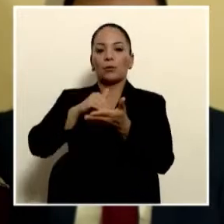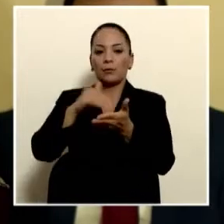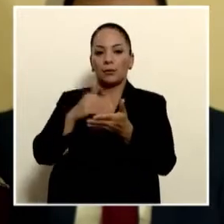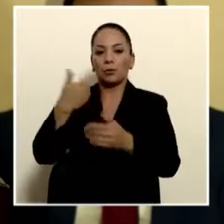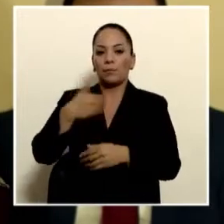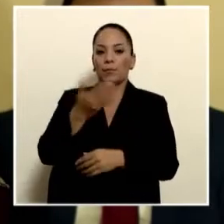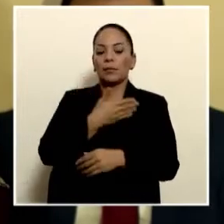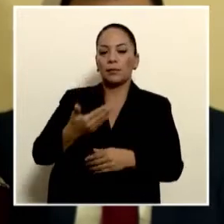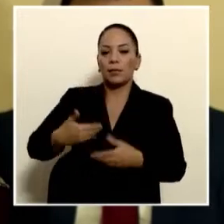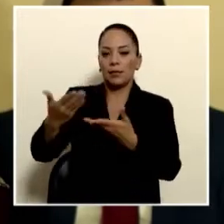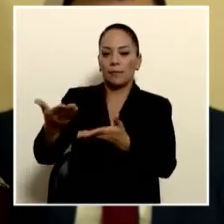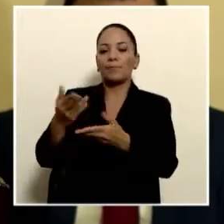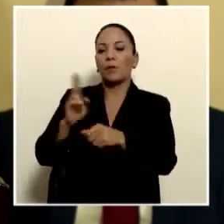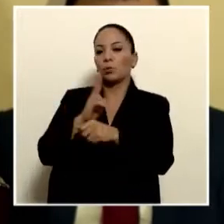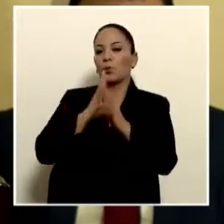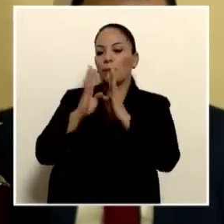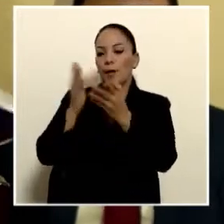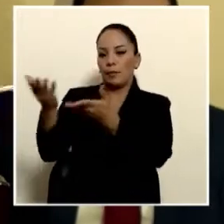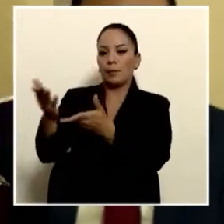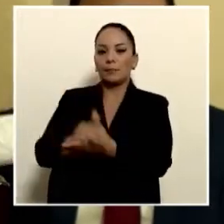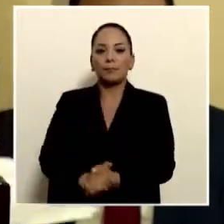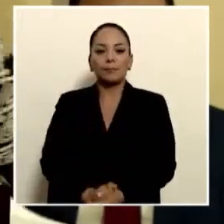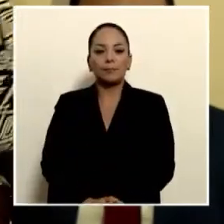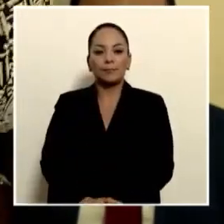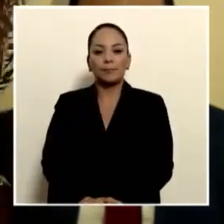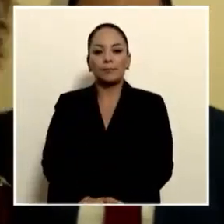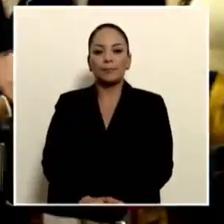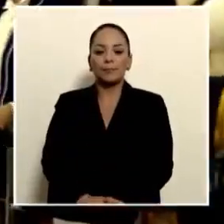señor presidente el uso de la palabra.